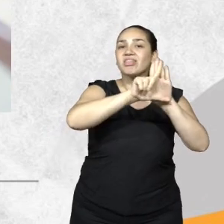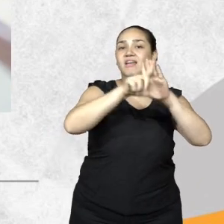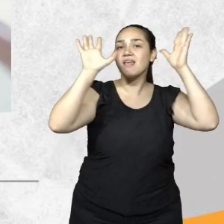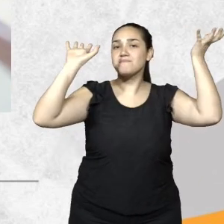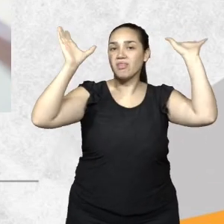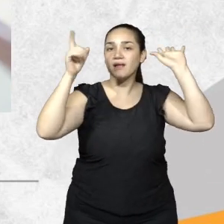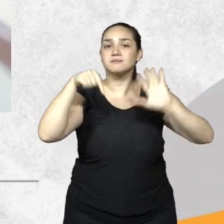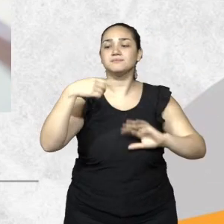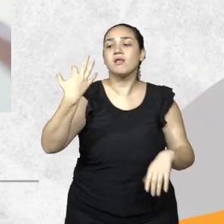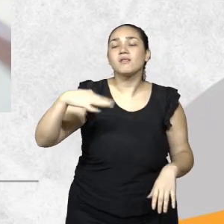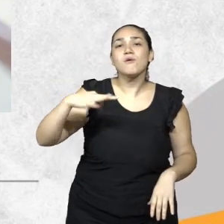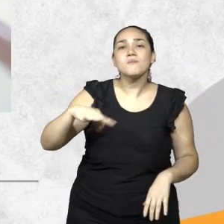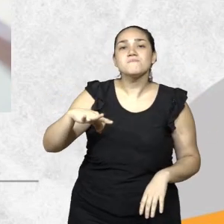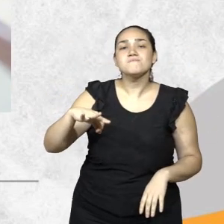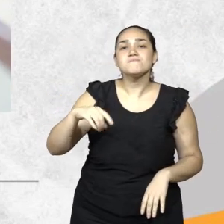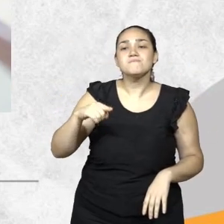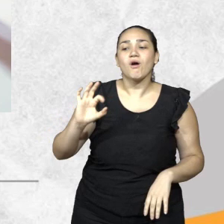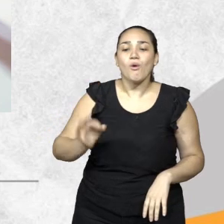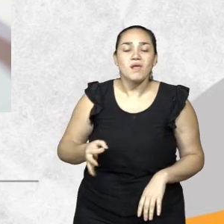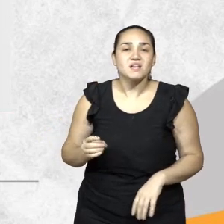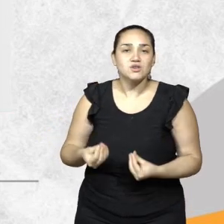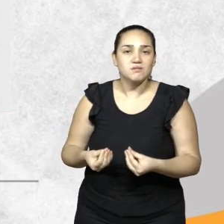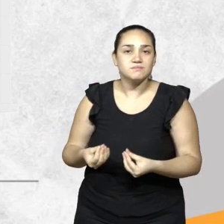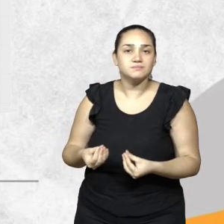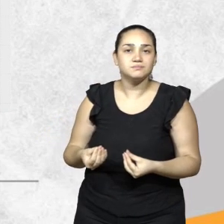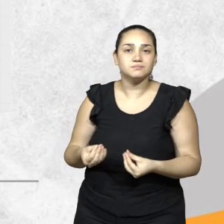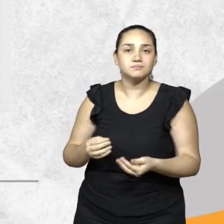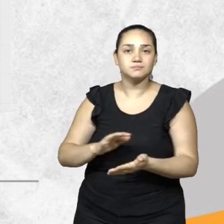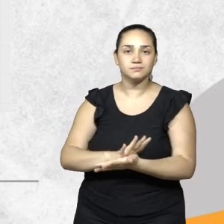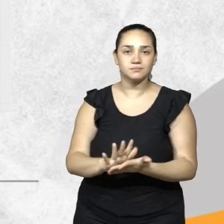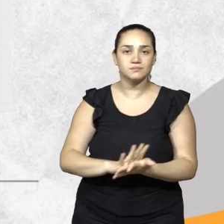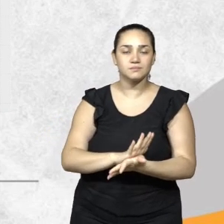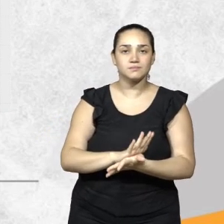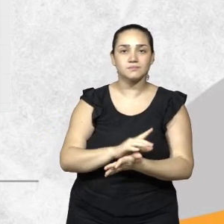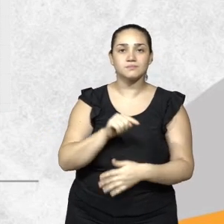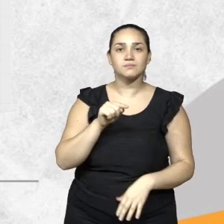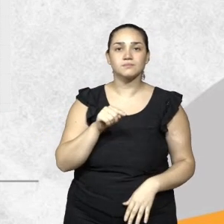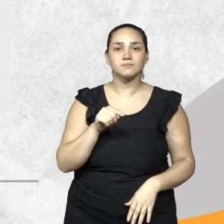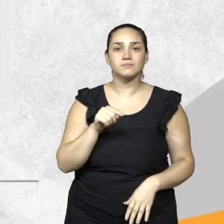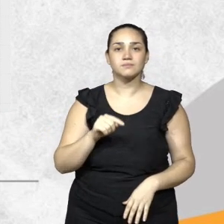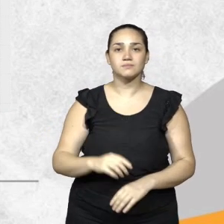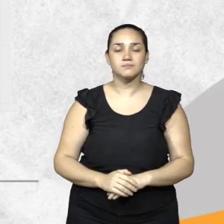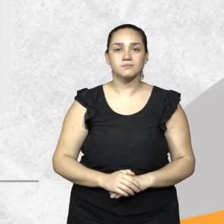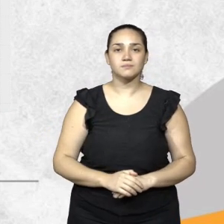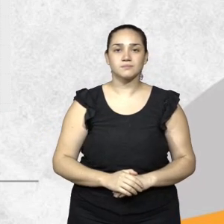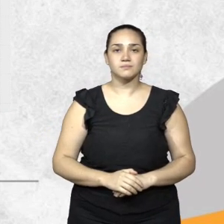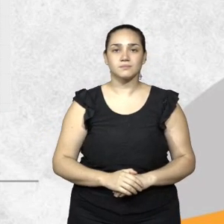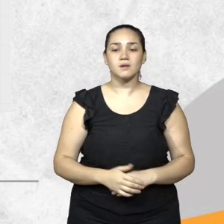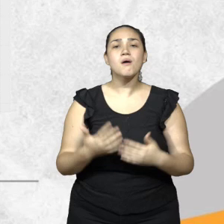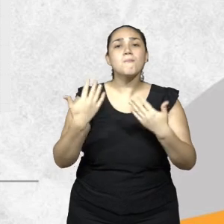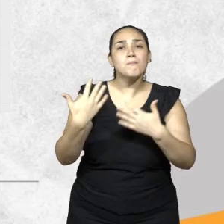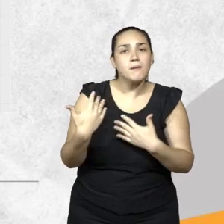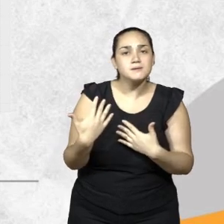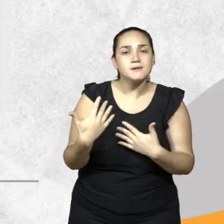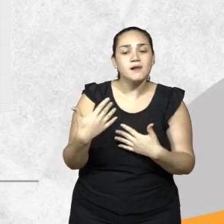esto obliga que ante situaciones sobrevinientes, como en el caso que vamos a ver ya casi, sea posible